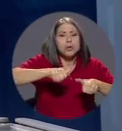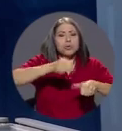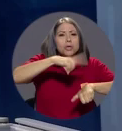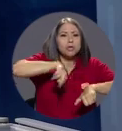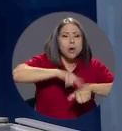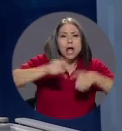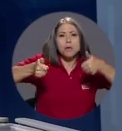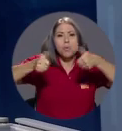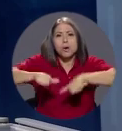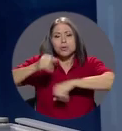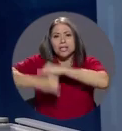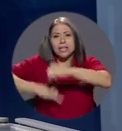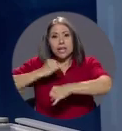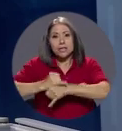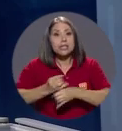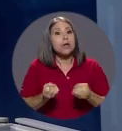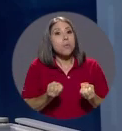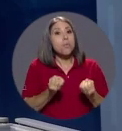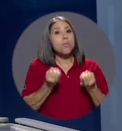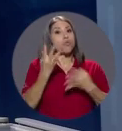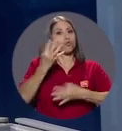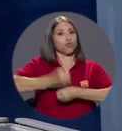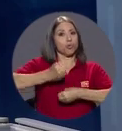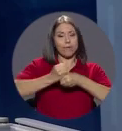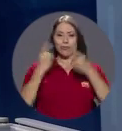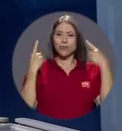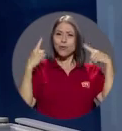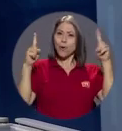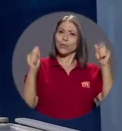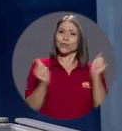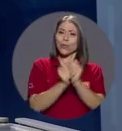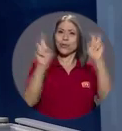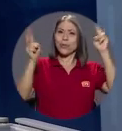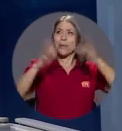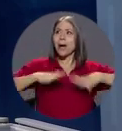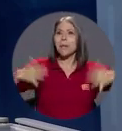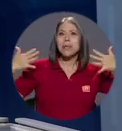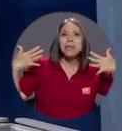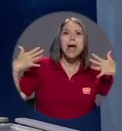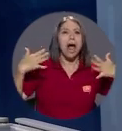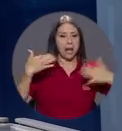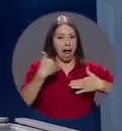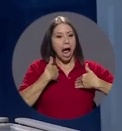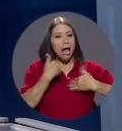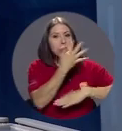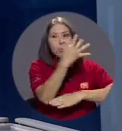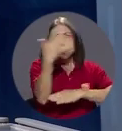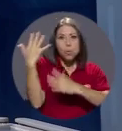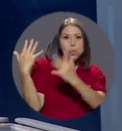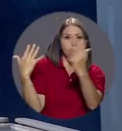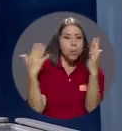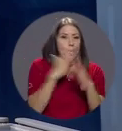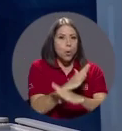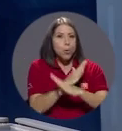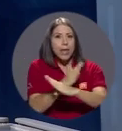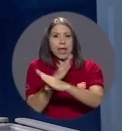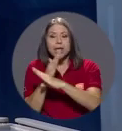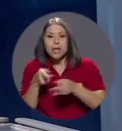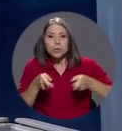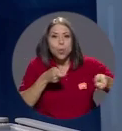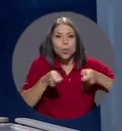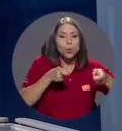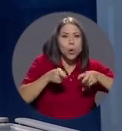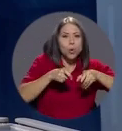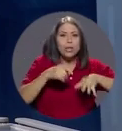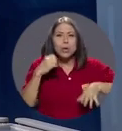internacionales. Hay muchos logros con el tema ambiental, ¿verdad? Las áreas protegidas, los controles de la contaminación